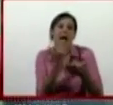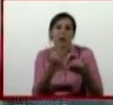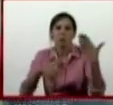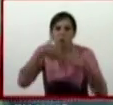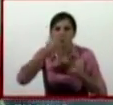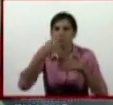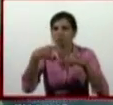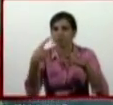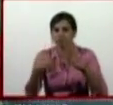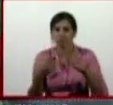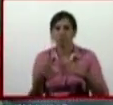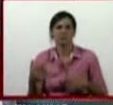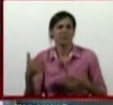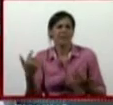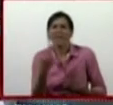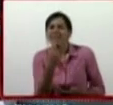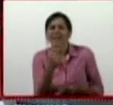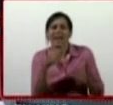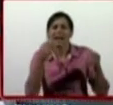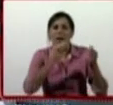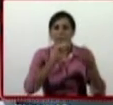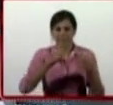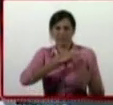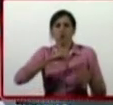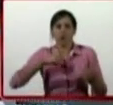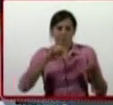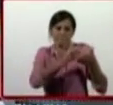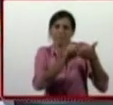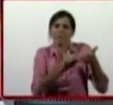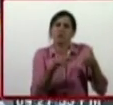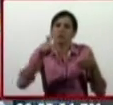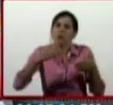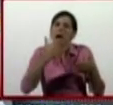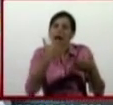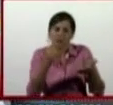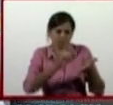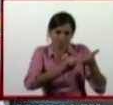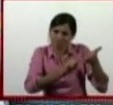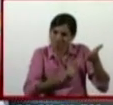¿Y qué expresa cada papelito? Cada carpeta.